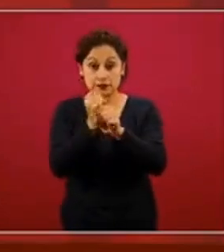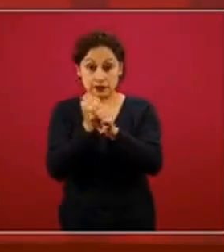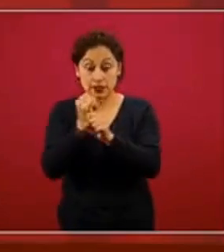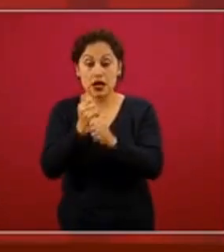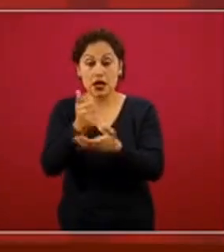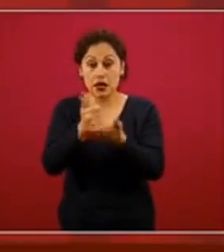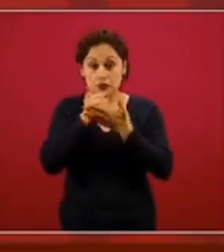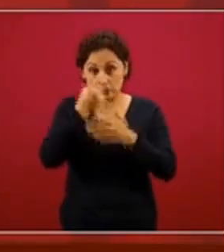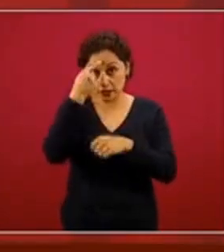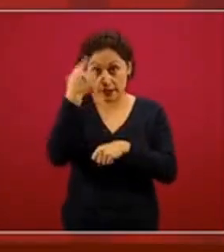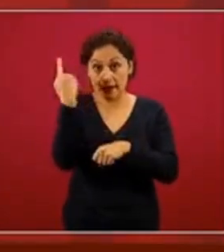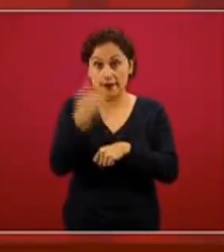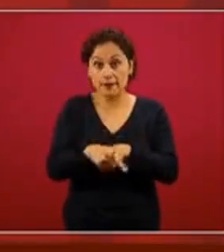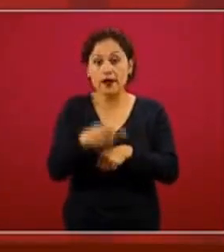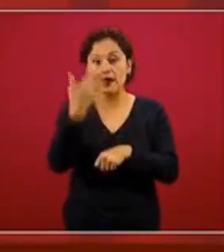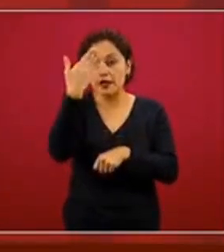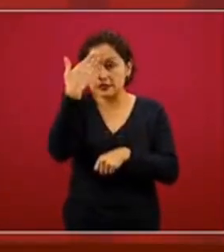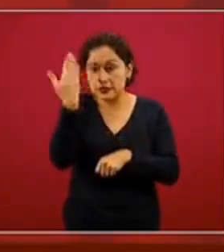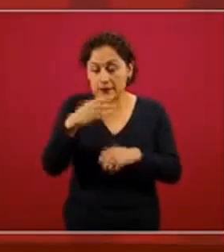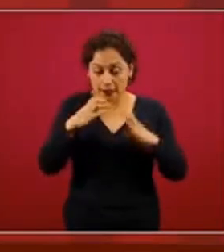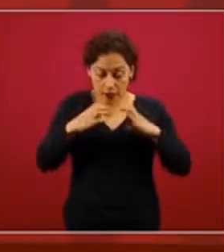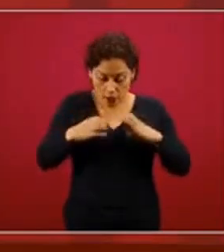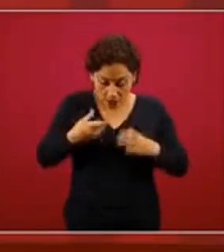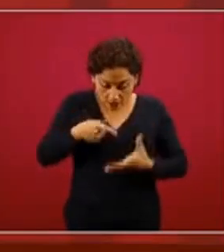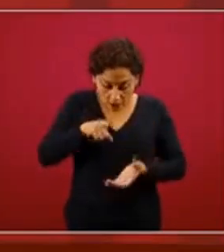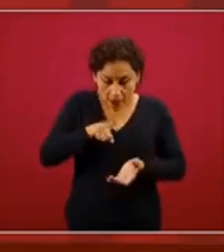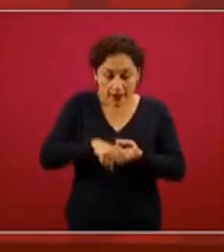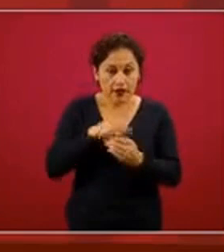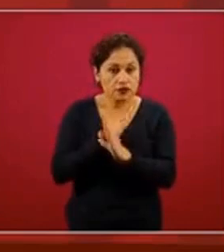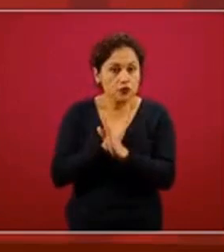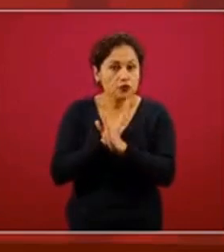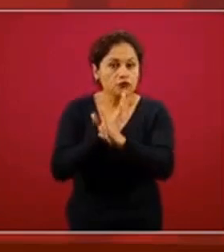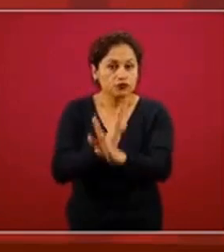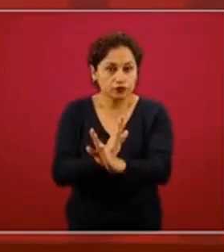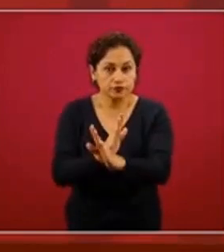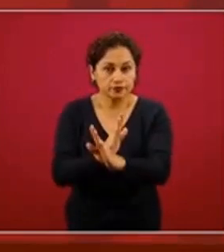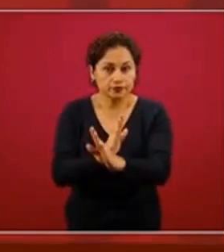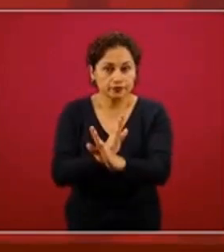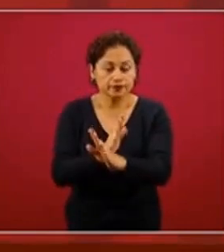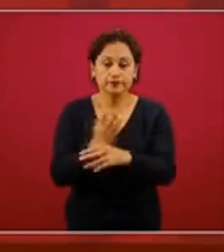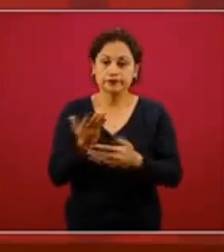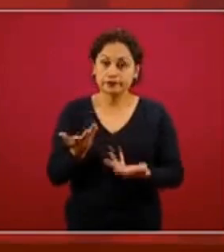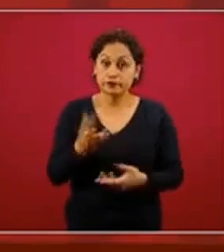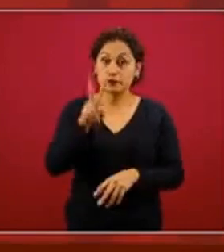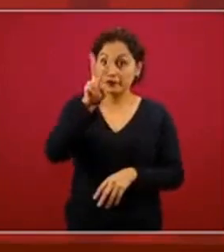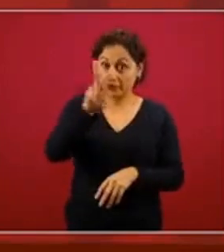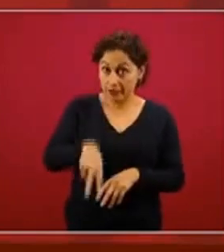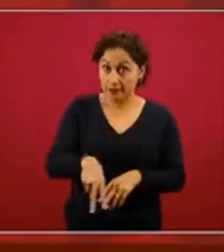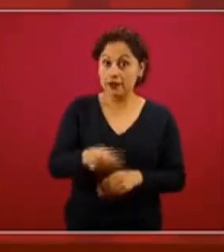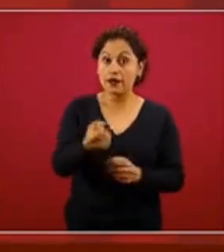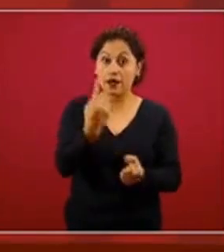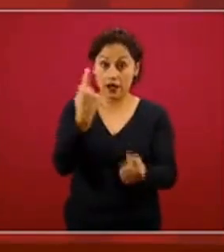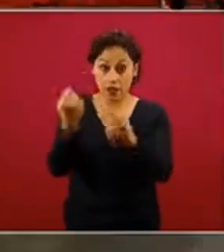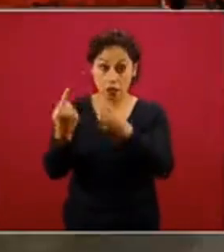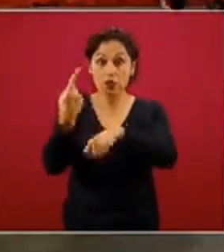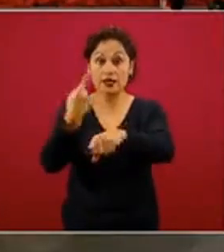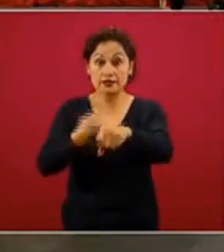Hay enfermedades que nunca producen anticuerpos y se tienen que buscar